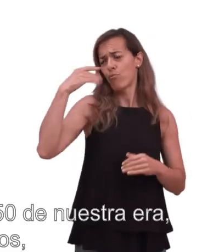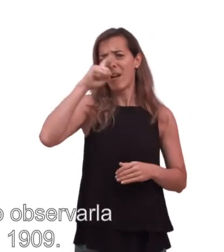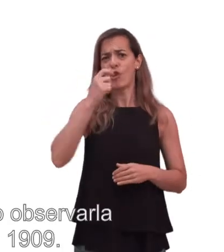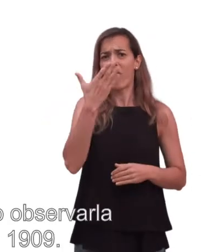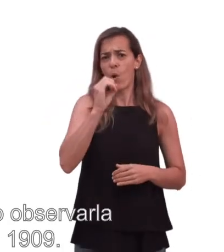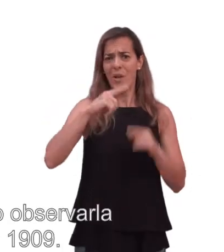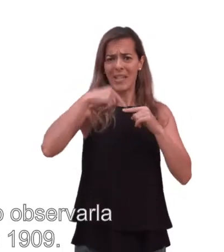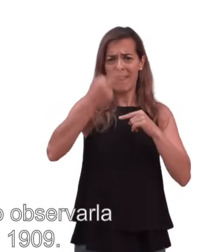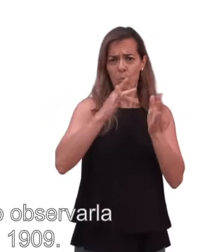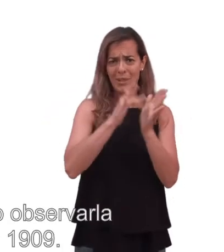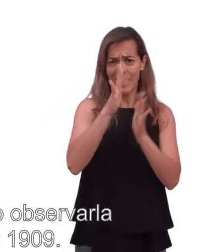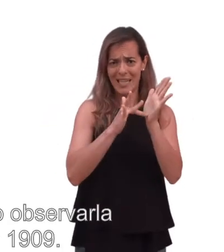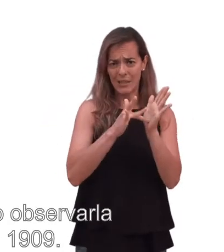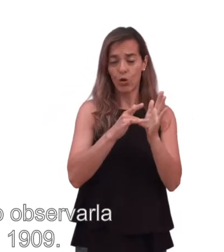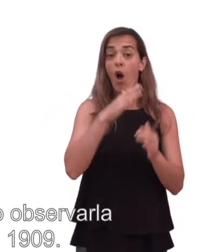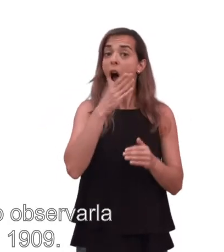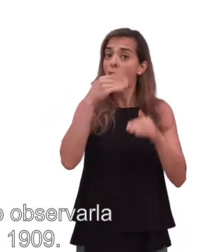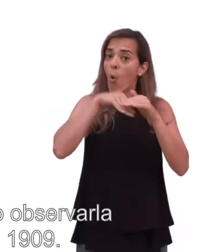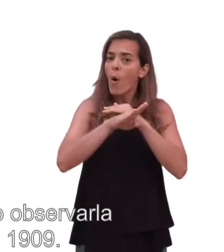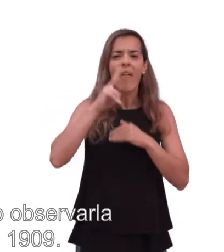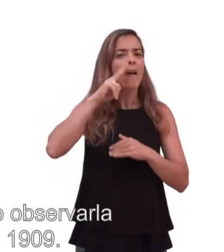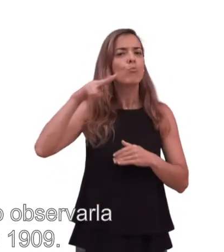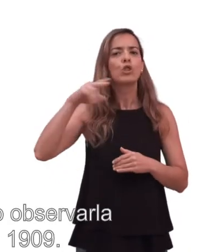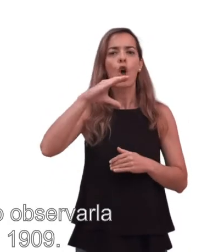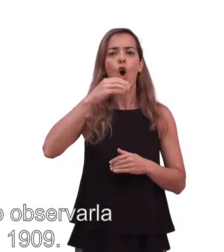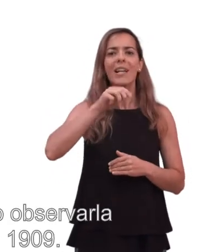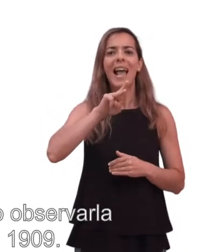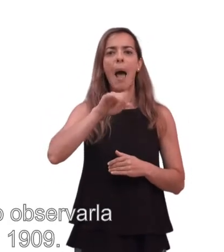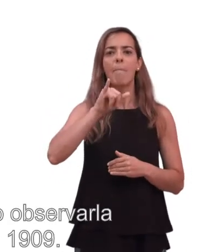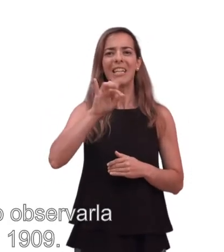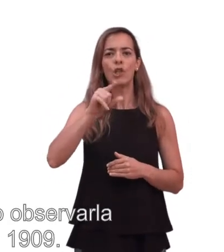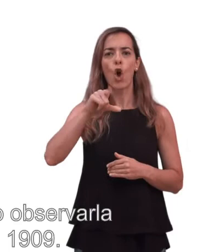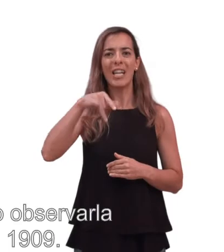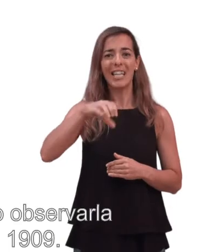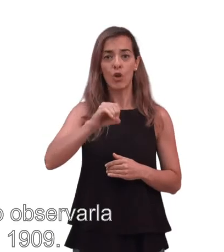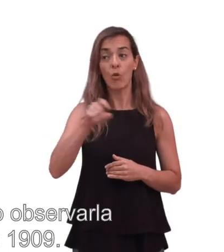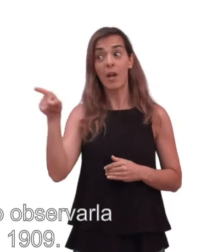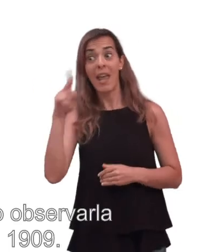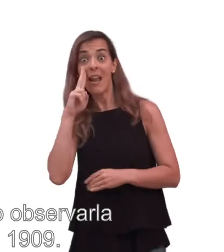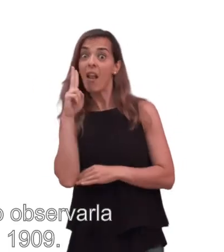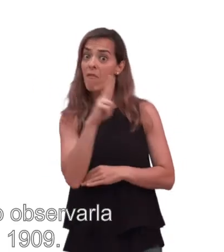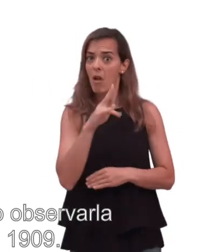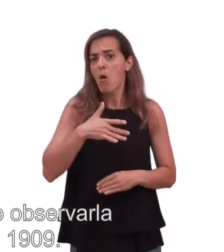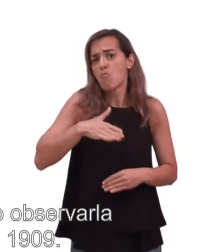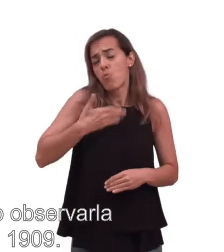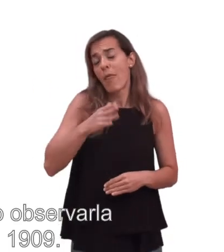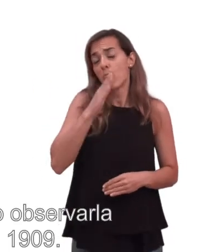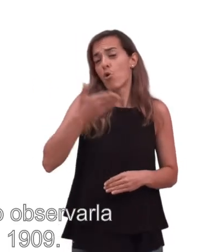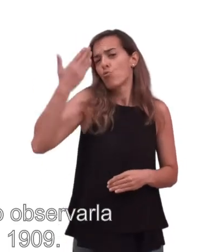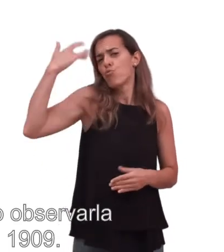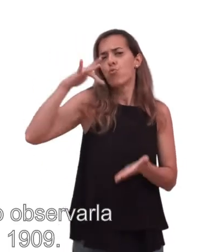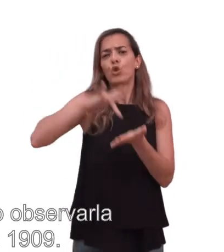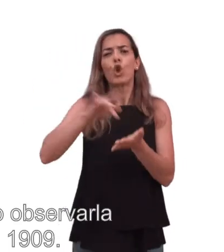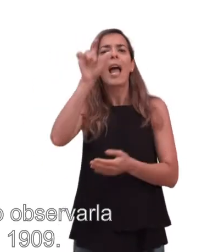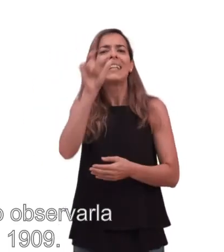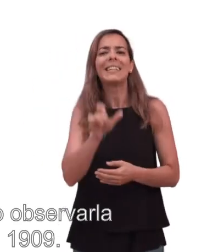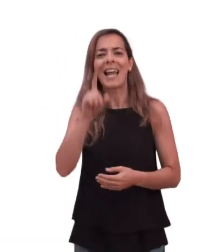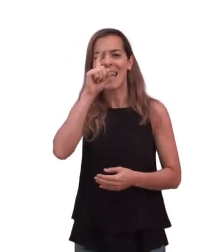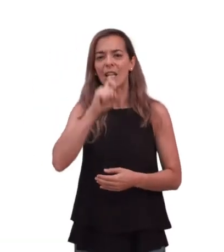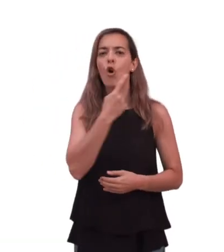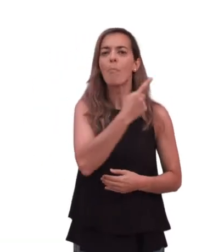que Julio Antonio bien hubiera podido observarla durante su estancia en Italia en 1909.